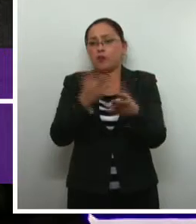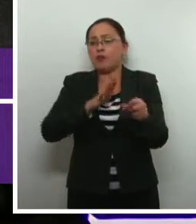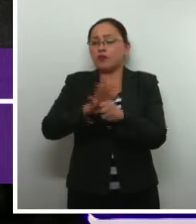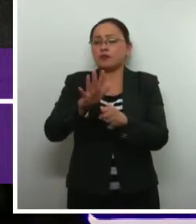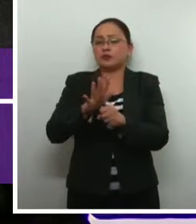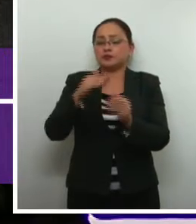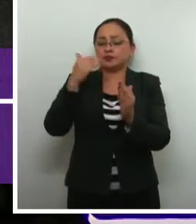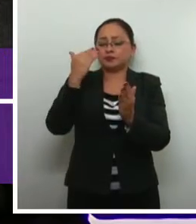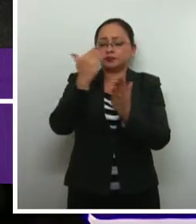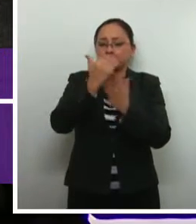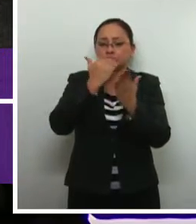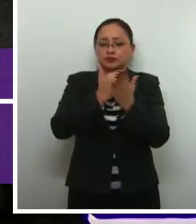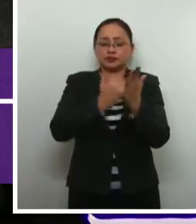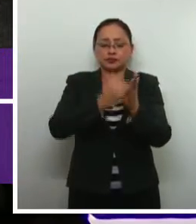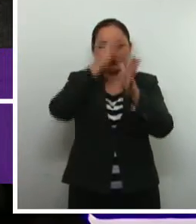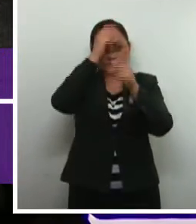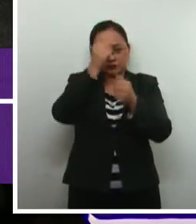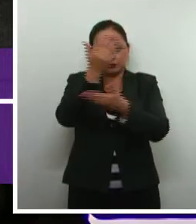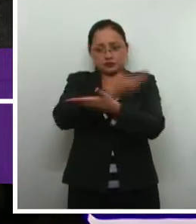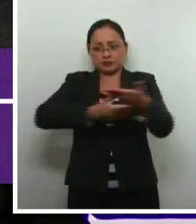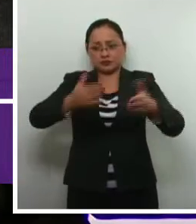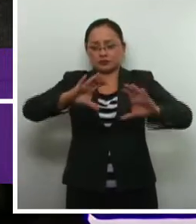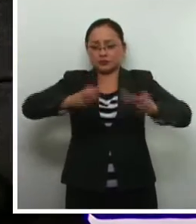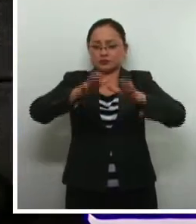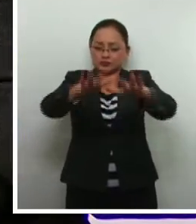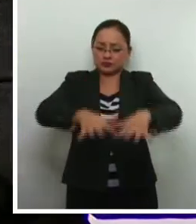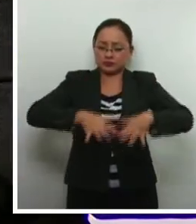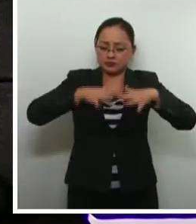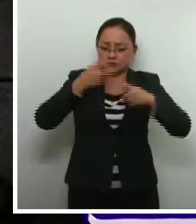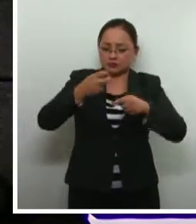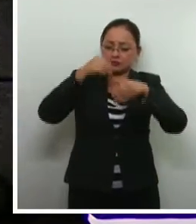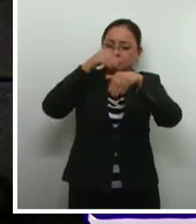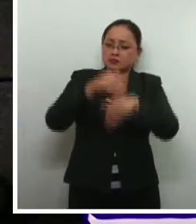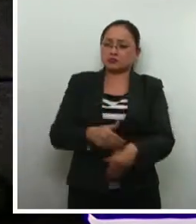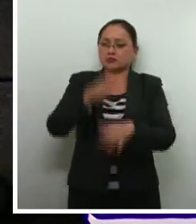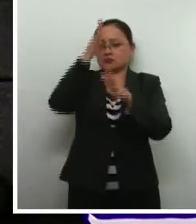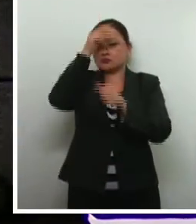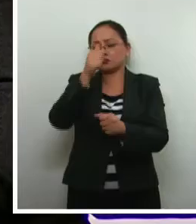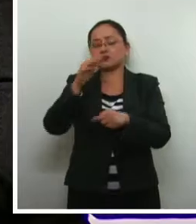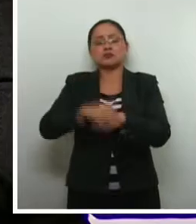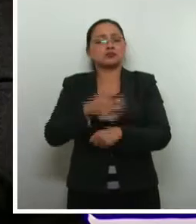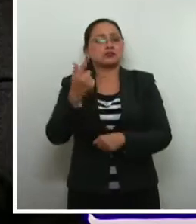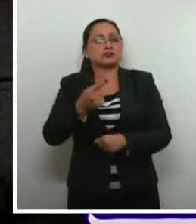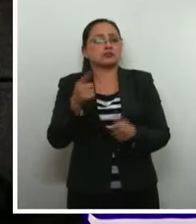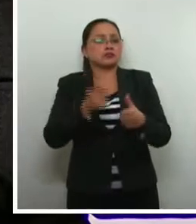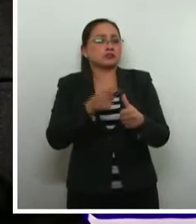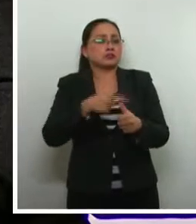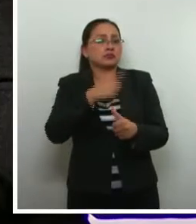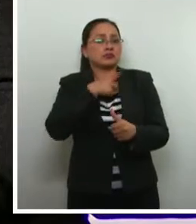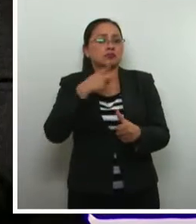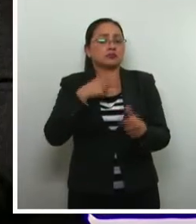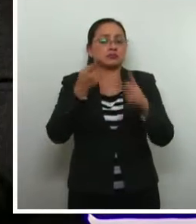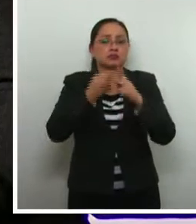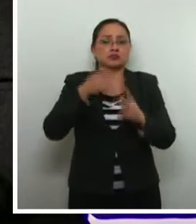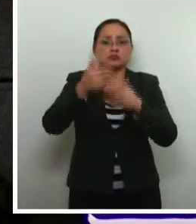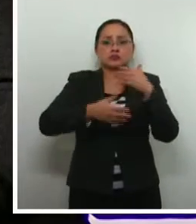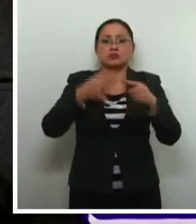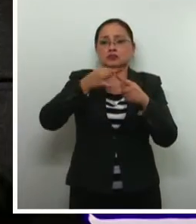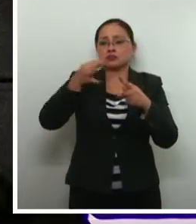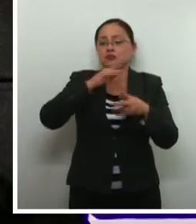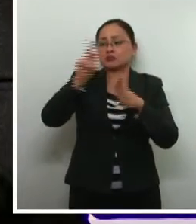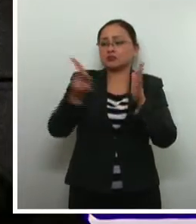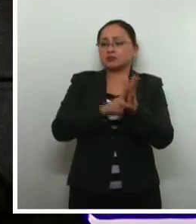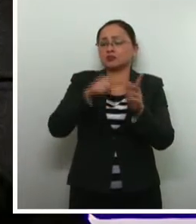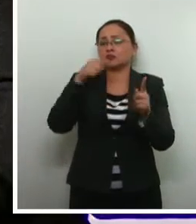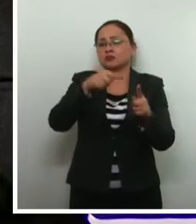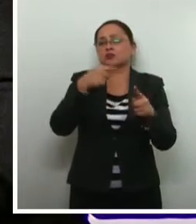en los términos el acuerdo adoptado en el Pleno para que, en primer lugar, se iniciara un proceso de desahogo de las reservas por